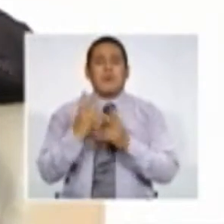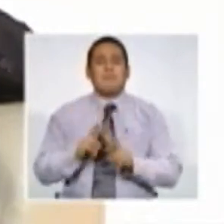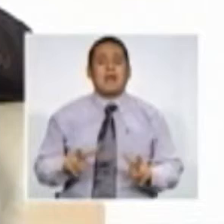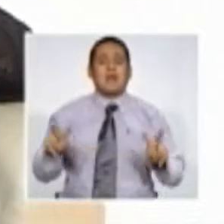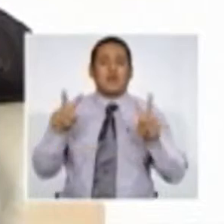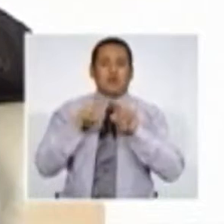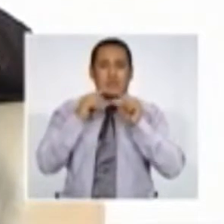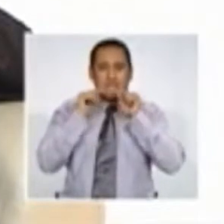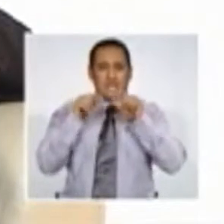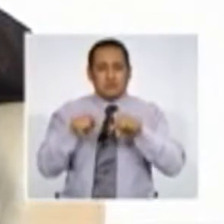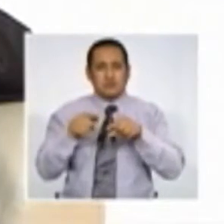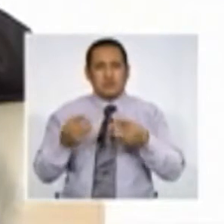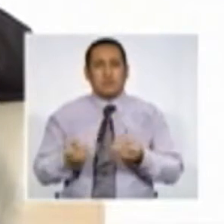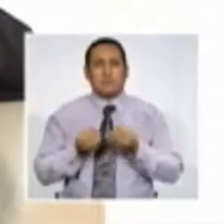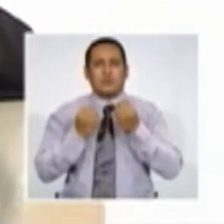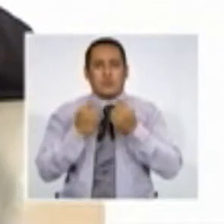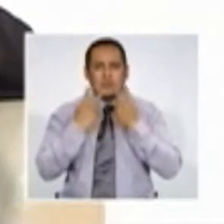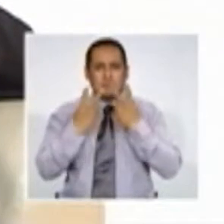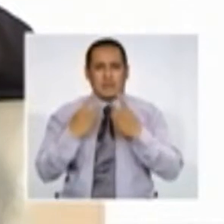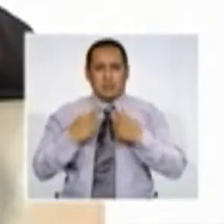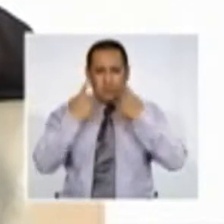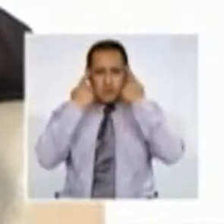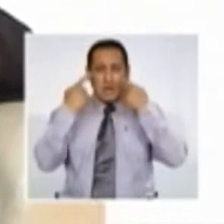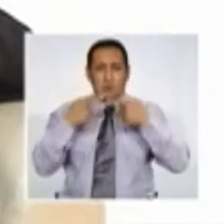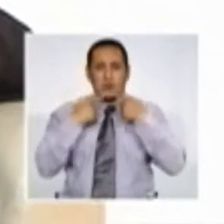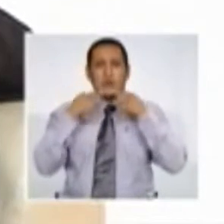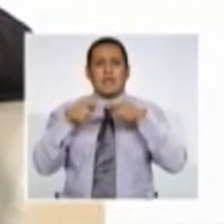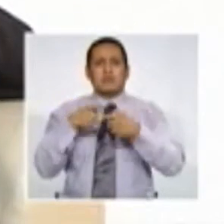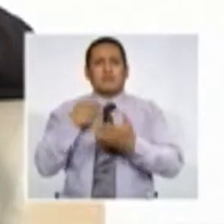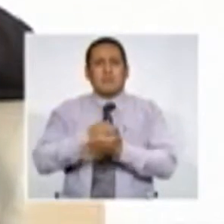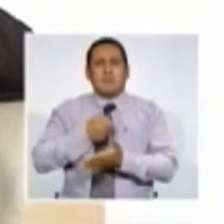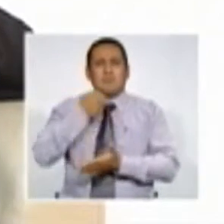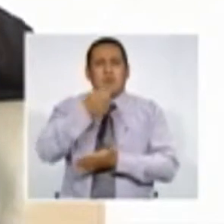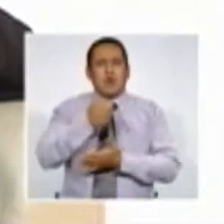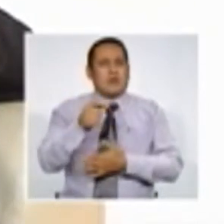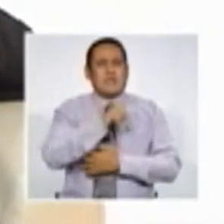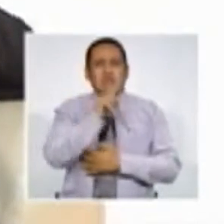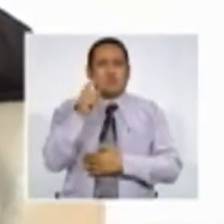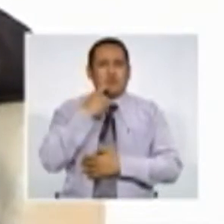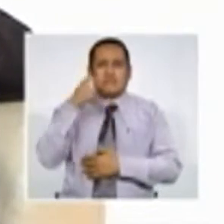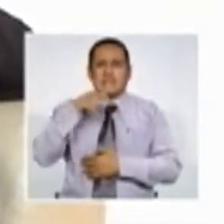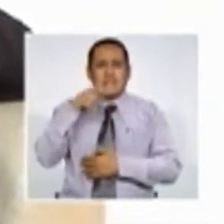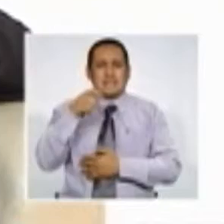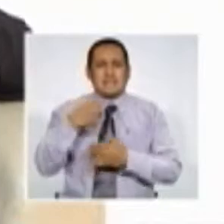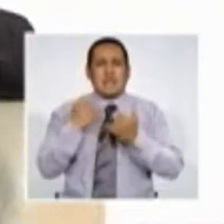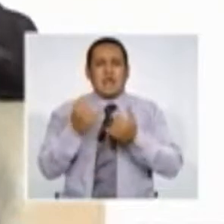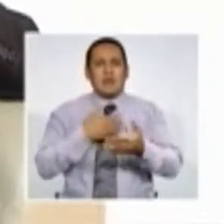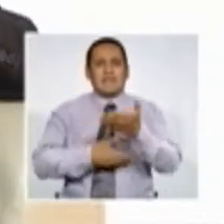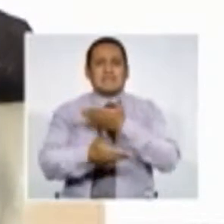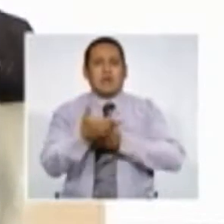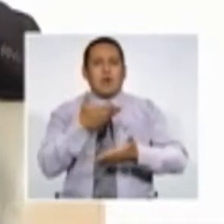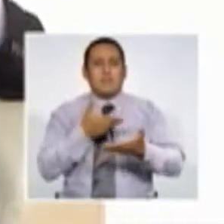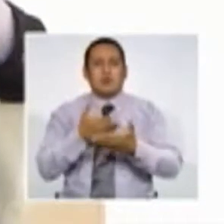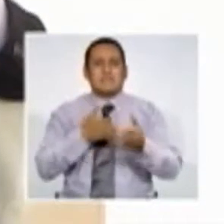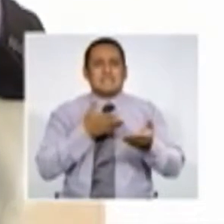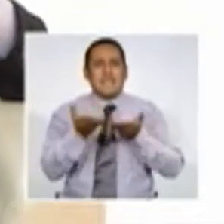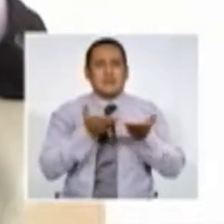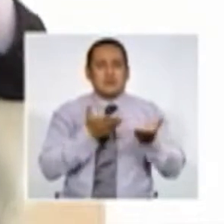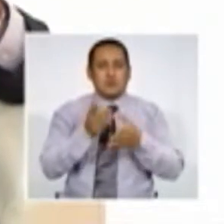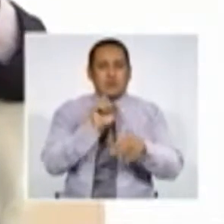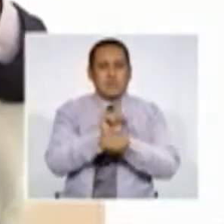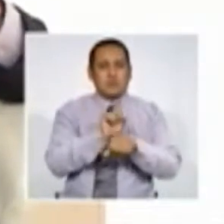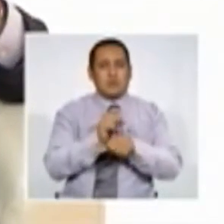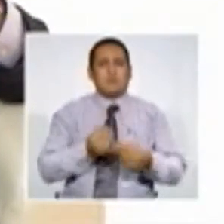la validez de esto en la medida de que es un pago que no corresponde a la contraprestación